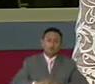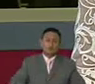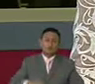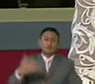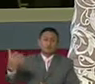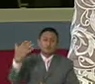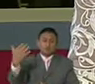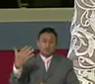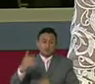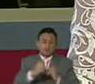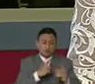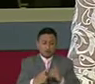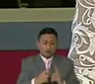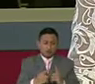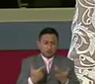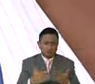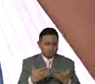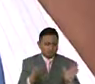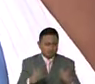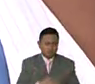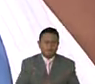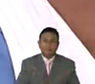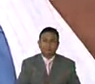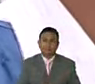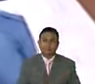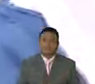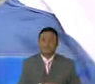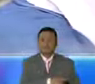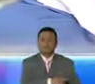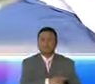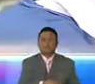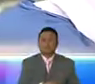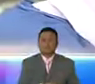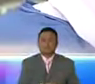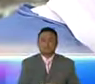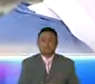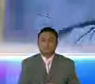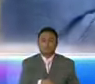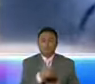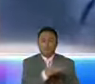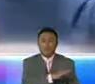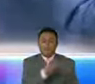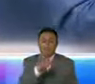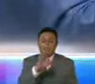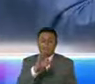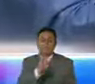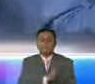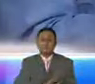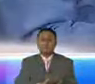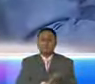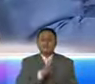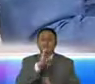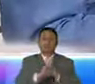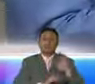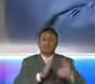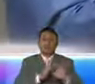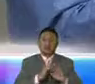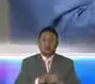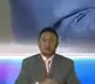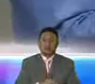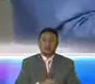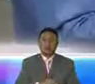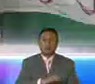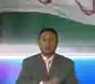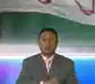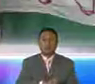los diálogos siguen abiertos. Angustiado, así es como dice sentirse el representante del barrio San José del Condado, el doctor Patricio Molina,